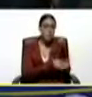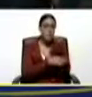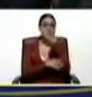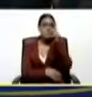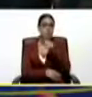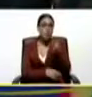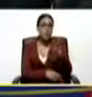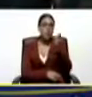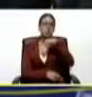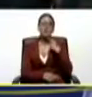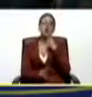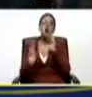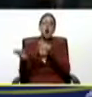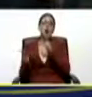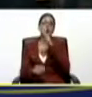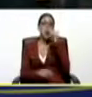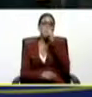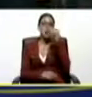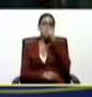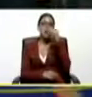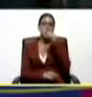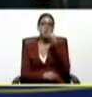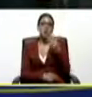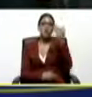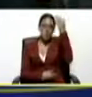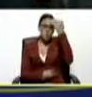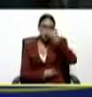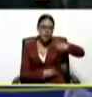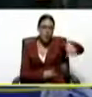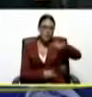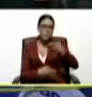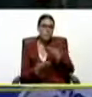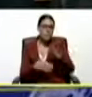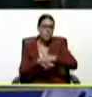¿Ustedes saben por qué? Vecina, ¿ustedes saben por qué?